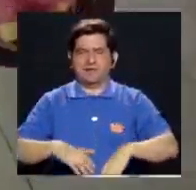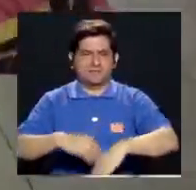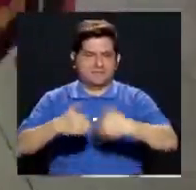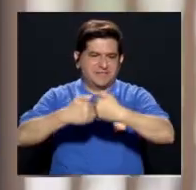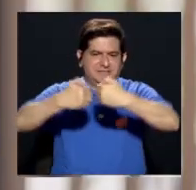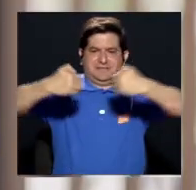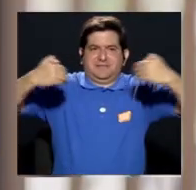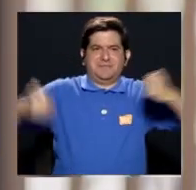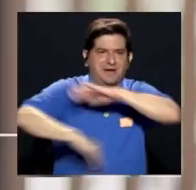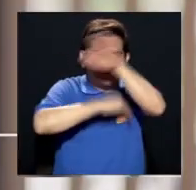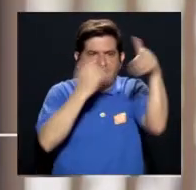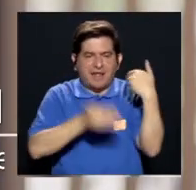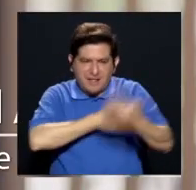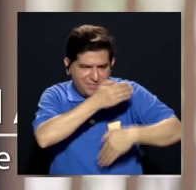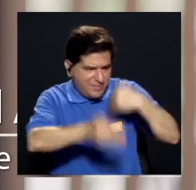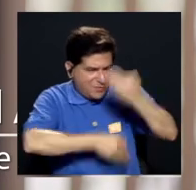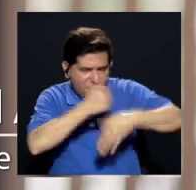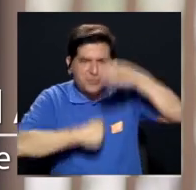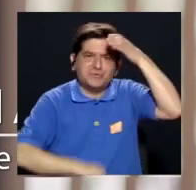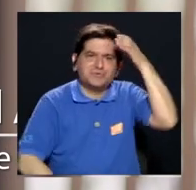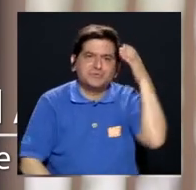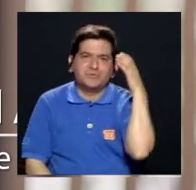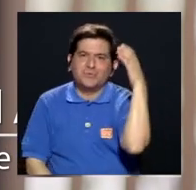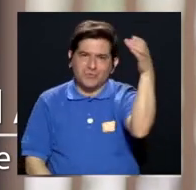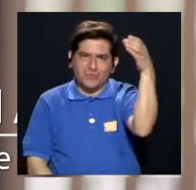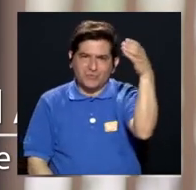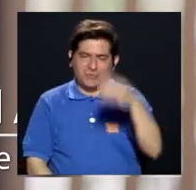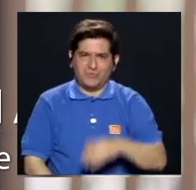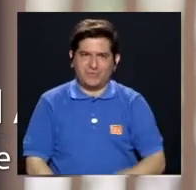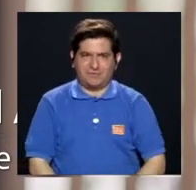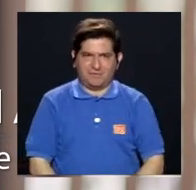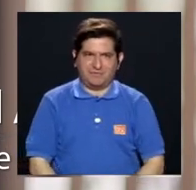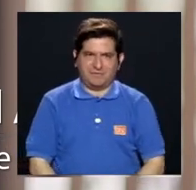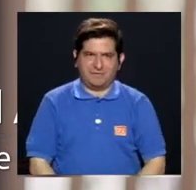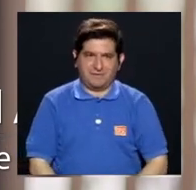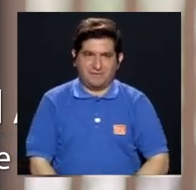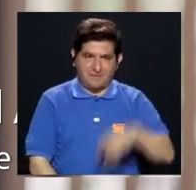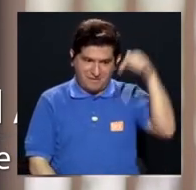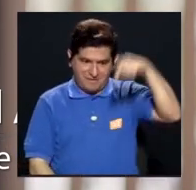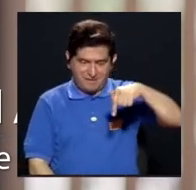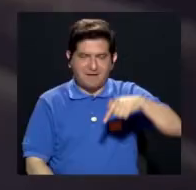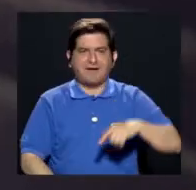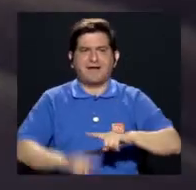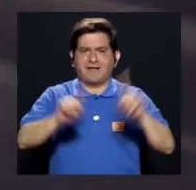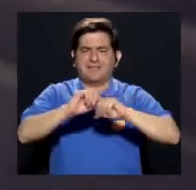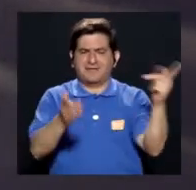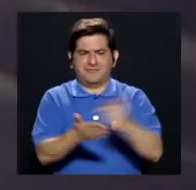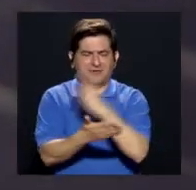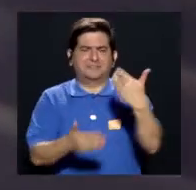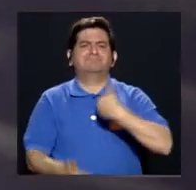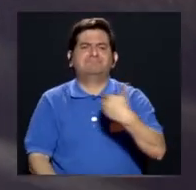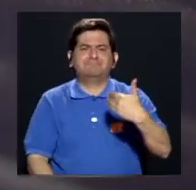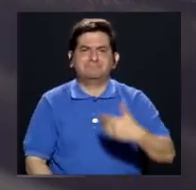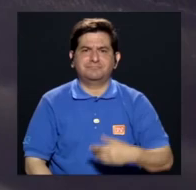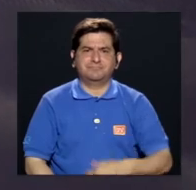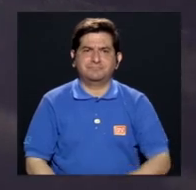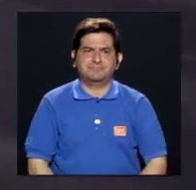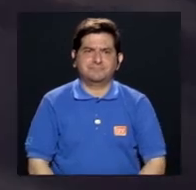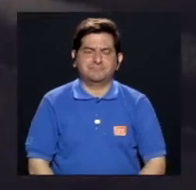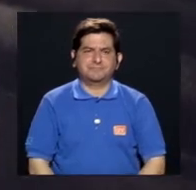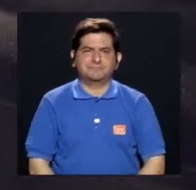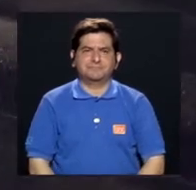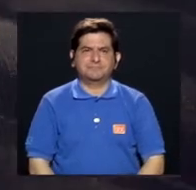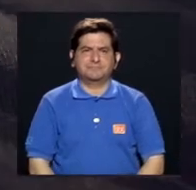ajena a todos los procesos culturales que están en las diferentes provincias. En